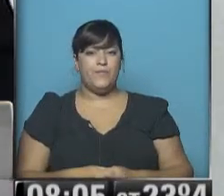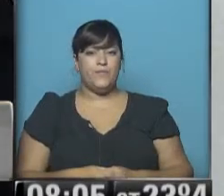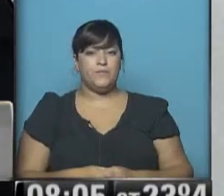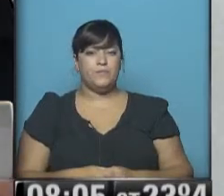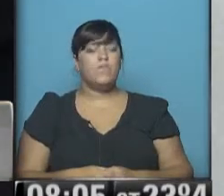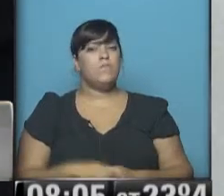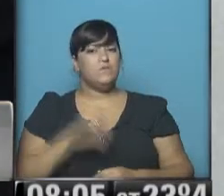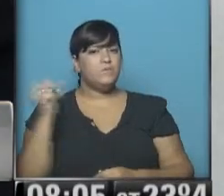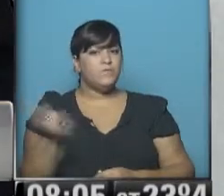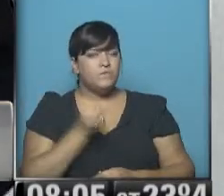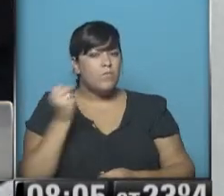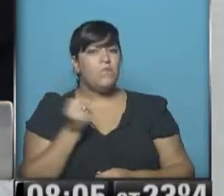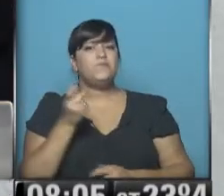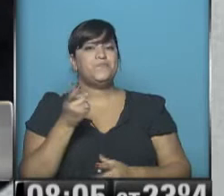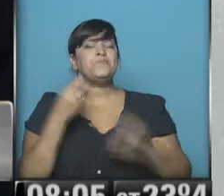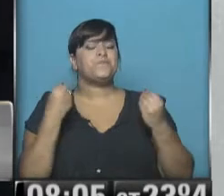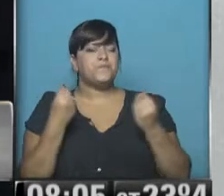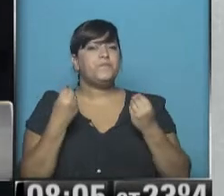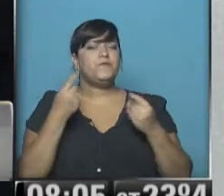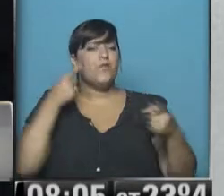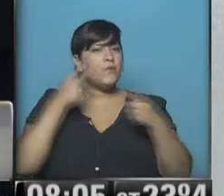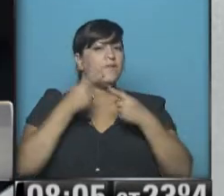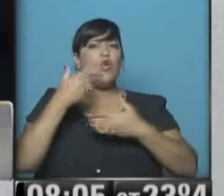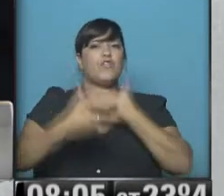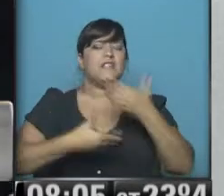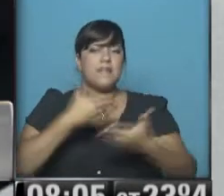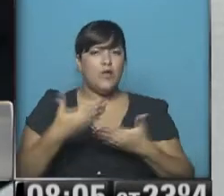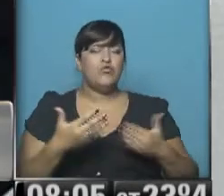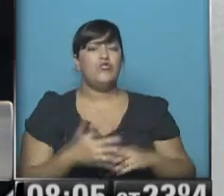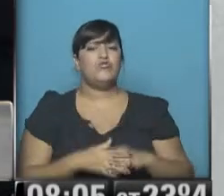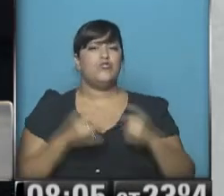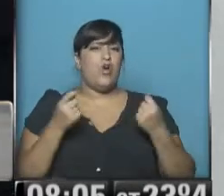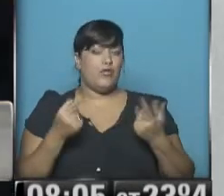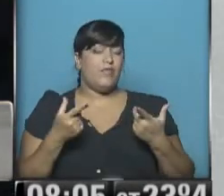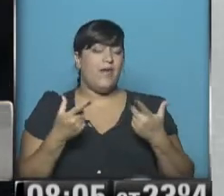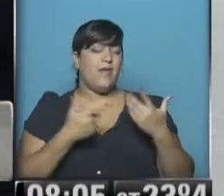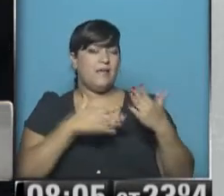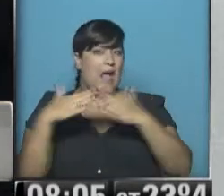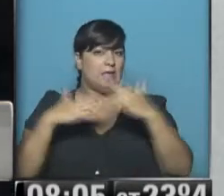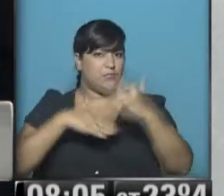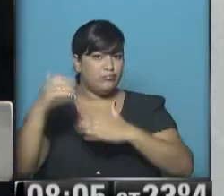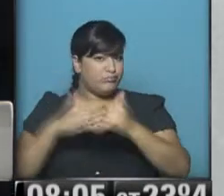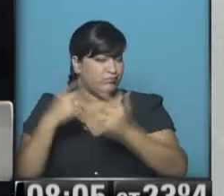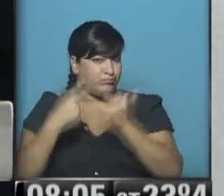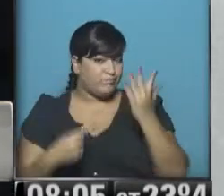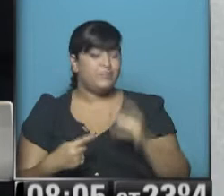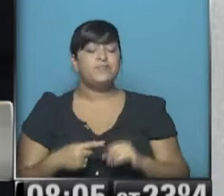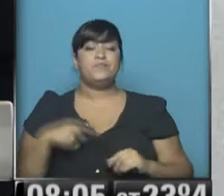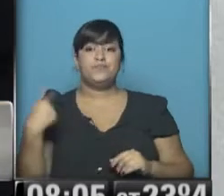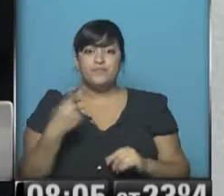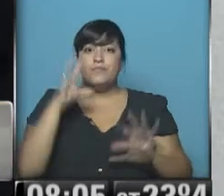muy significativo para el desarrollo de la actividad recordemos nosotros que